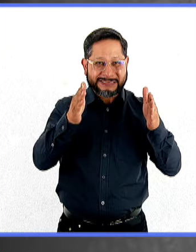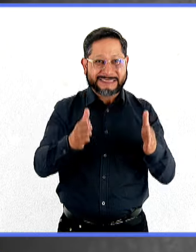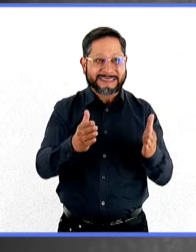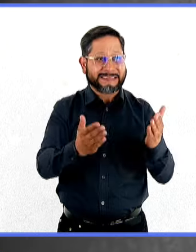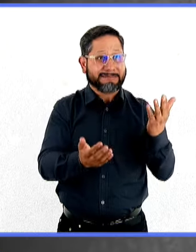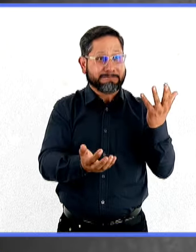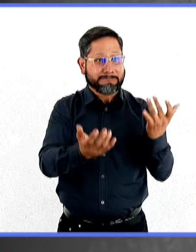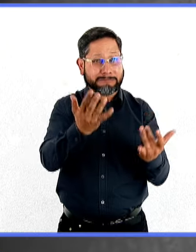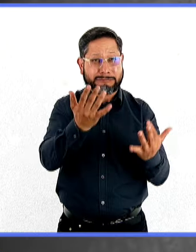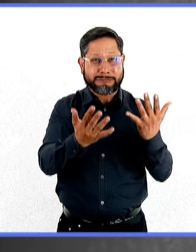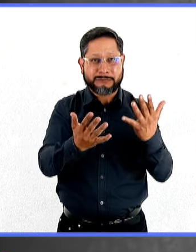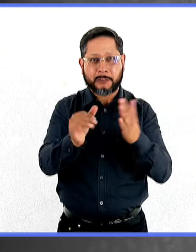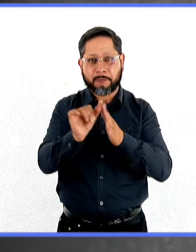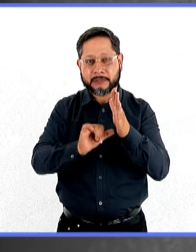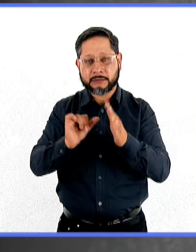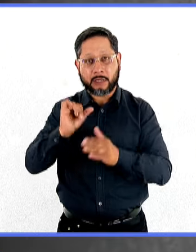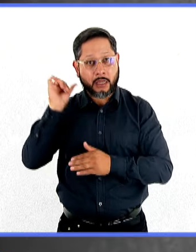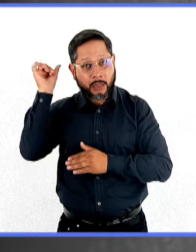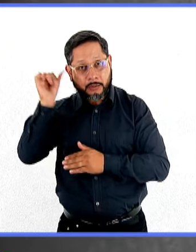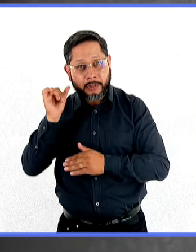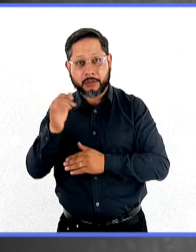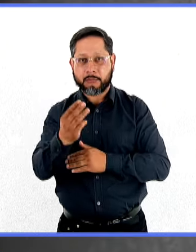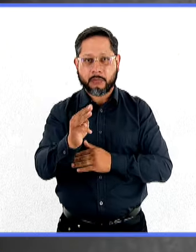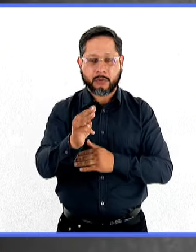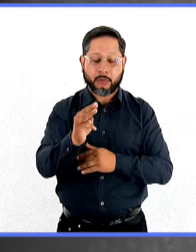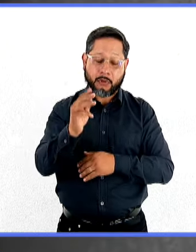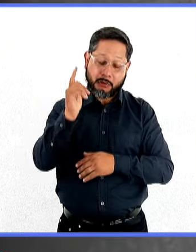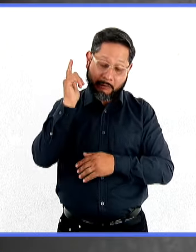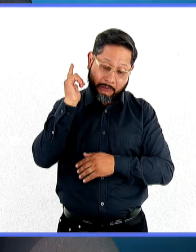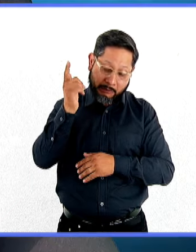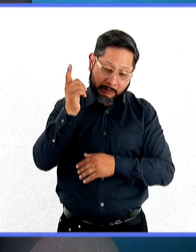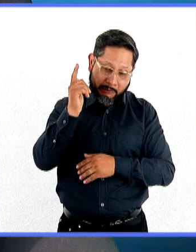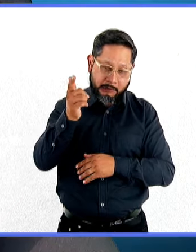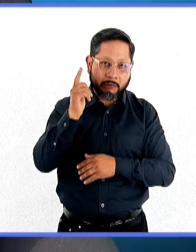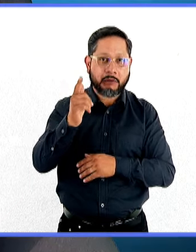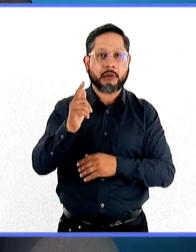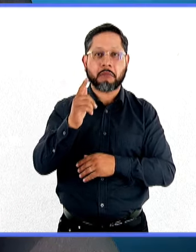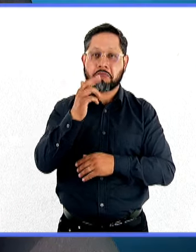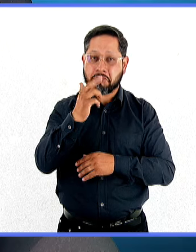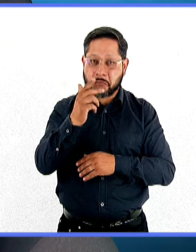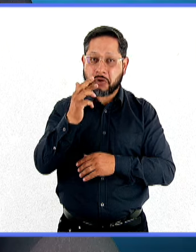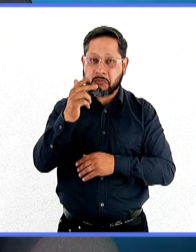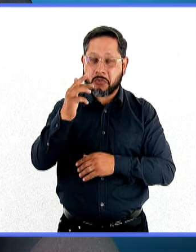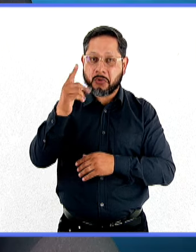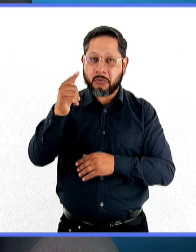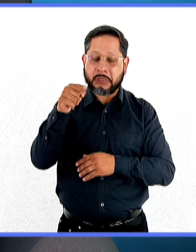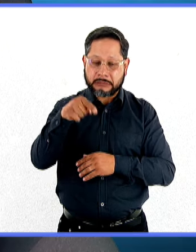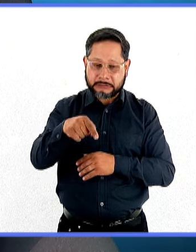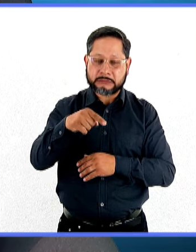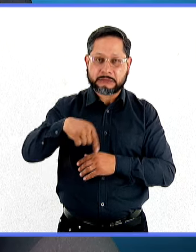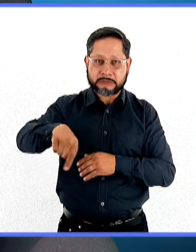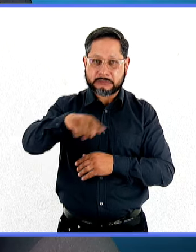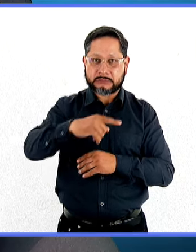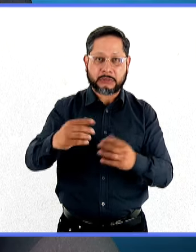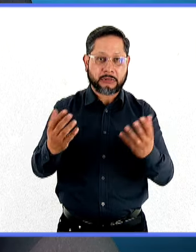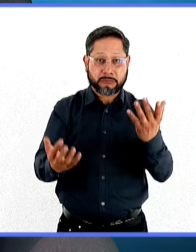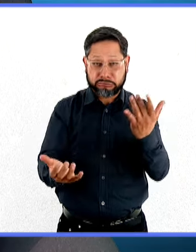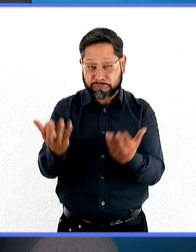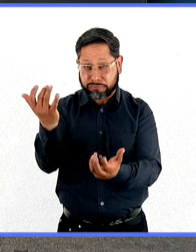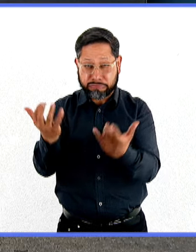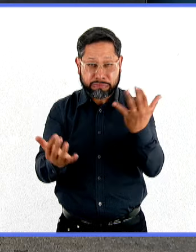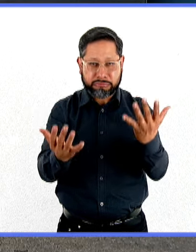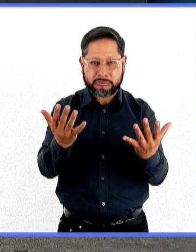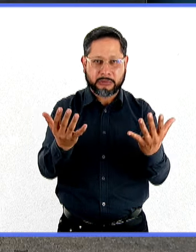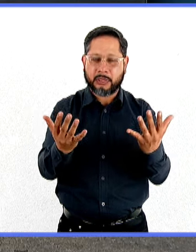incendios que los meses de abril y mayo Pero esperemos que las condiciones eh sean más favorables eh en cuestión